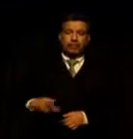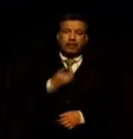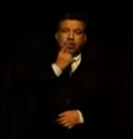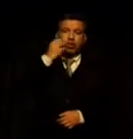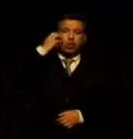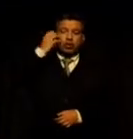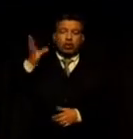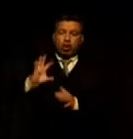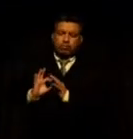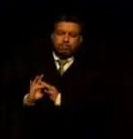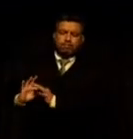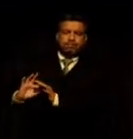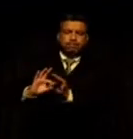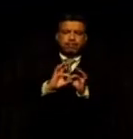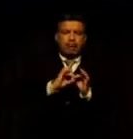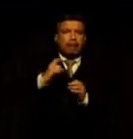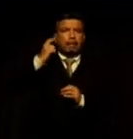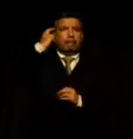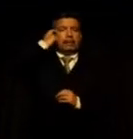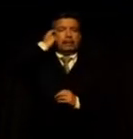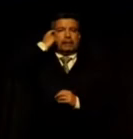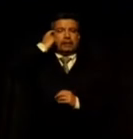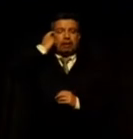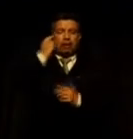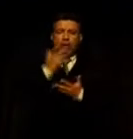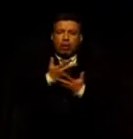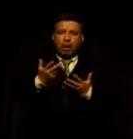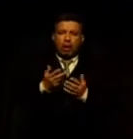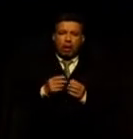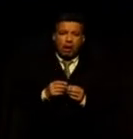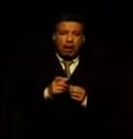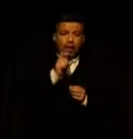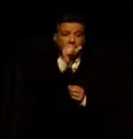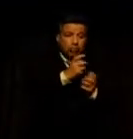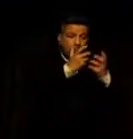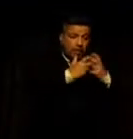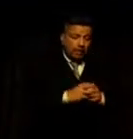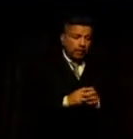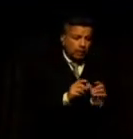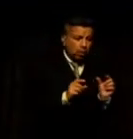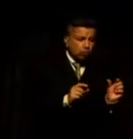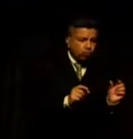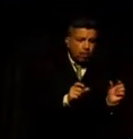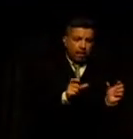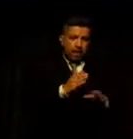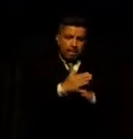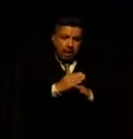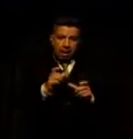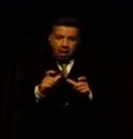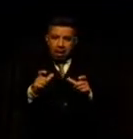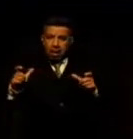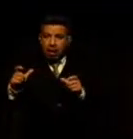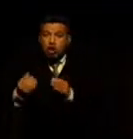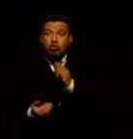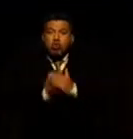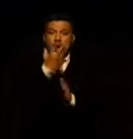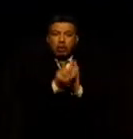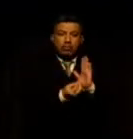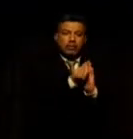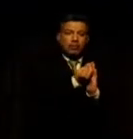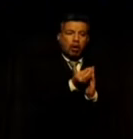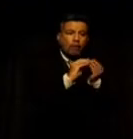coordinados pensando en los pequeños y medianos empresarios en los nuevos emprendedores y de esa manera